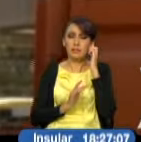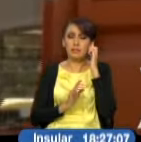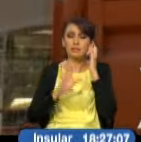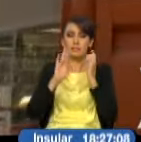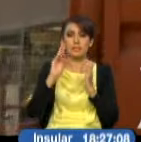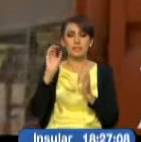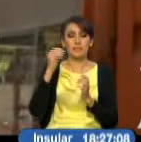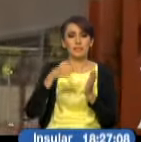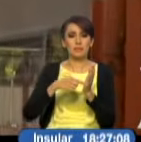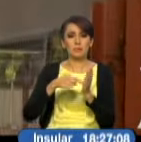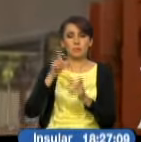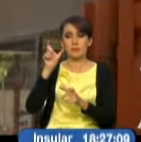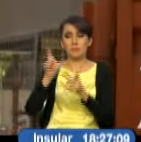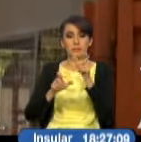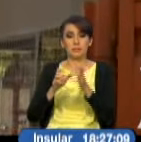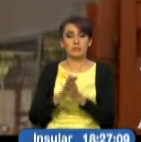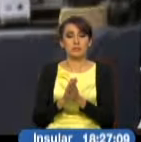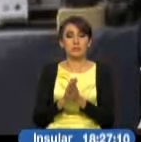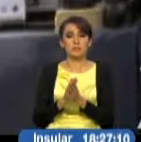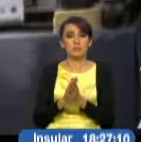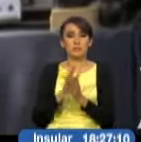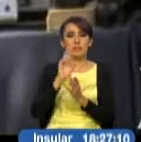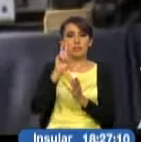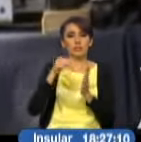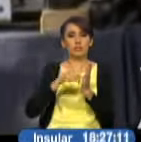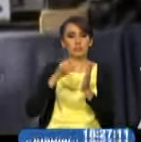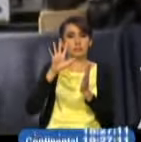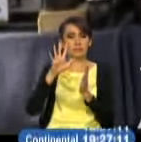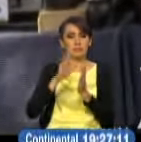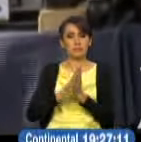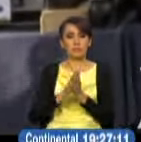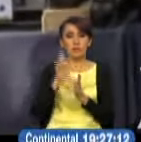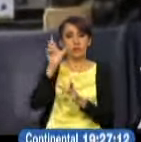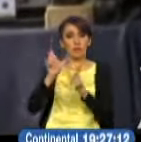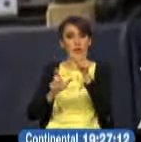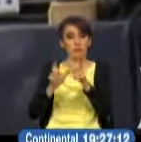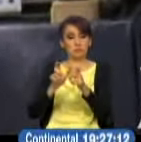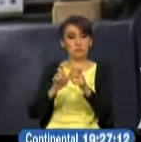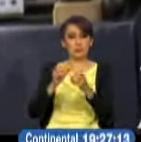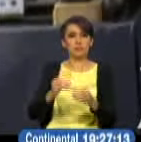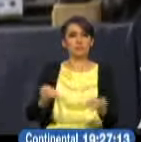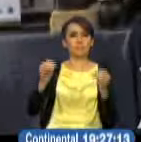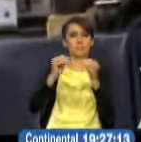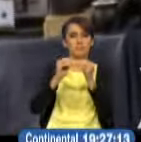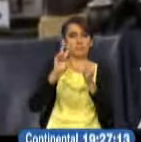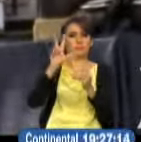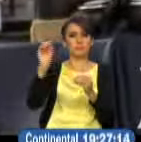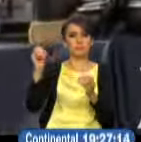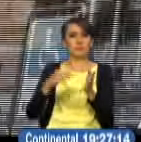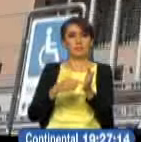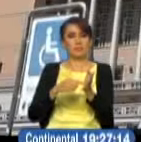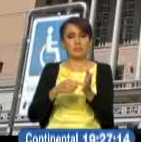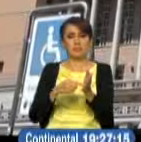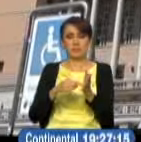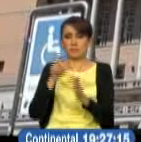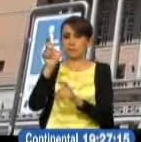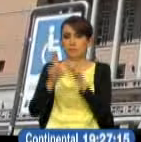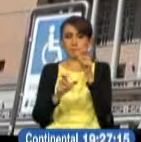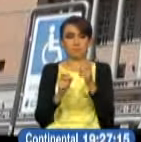Entre 2005 y 2016, los trabajadores sindicalizados pasaron de 100.000 a más de 300.000, un fenómeno